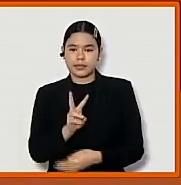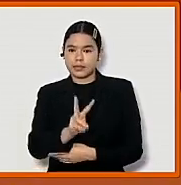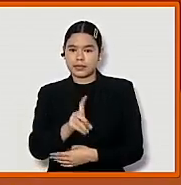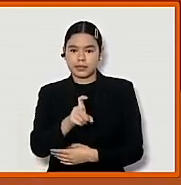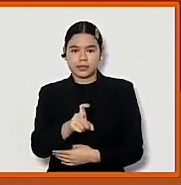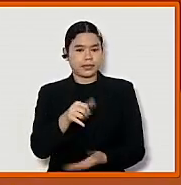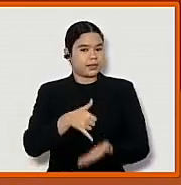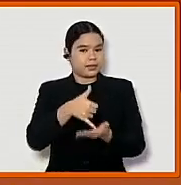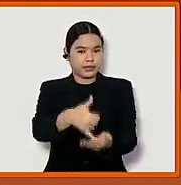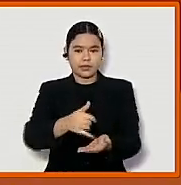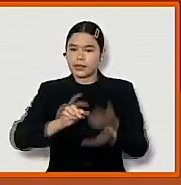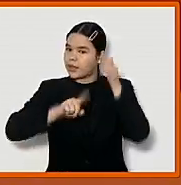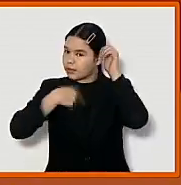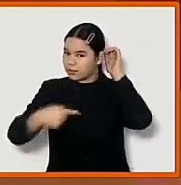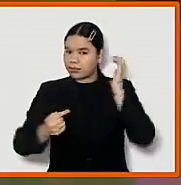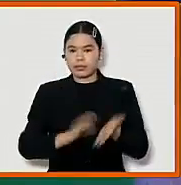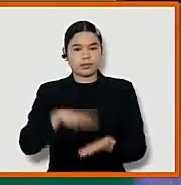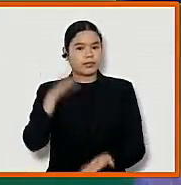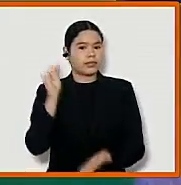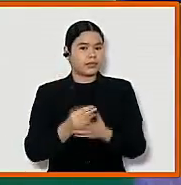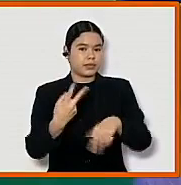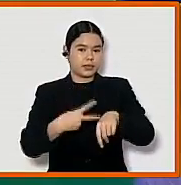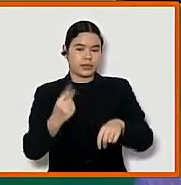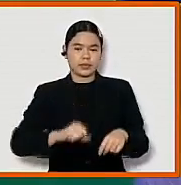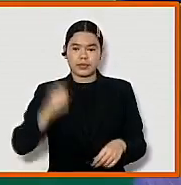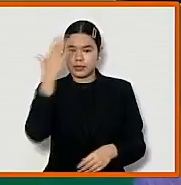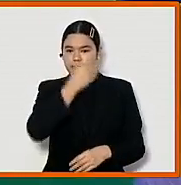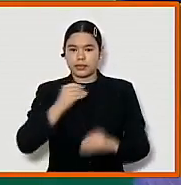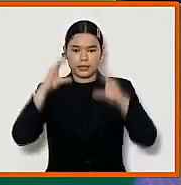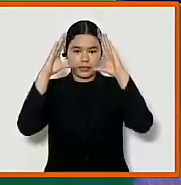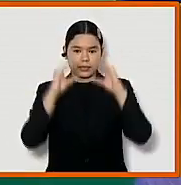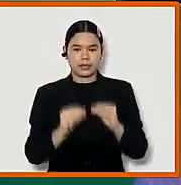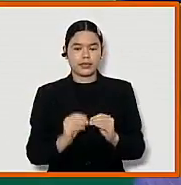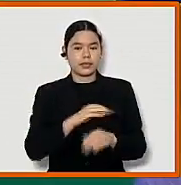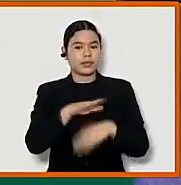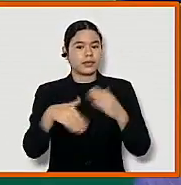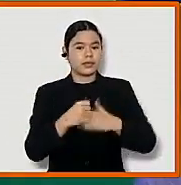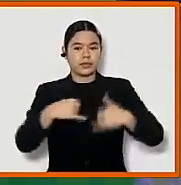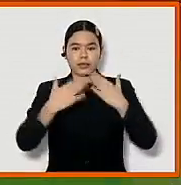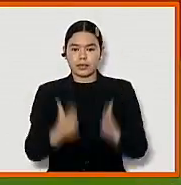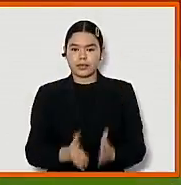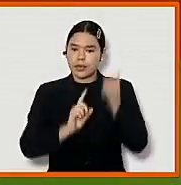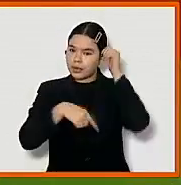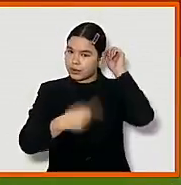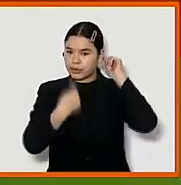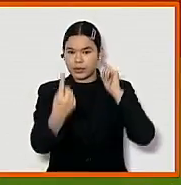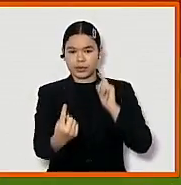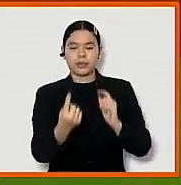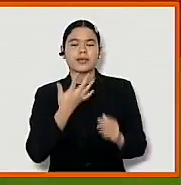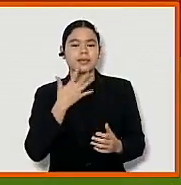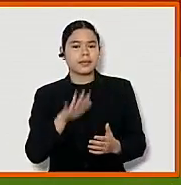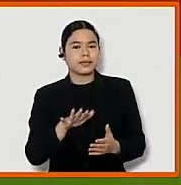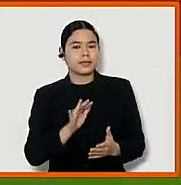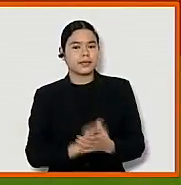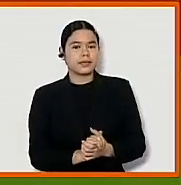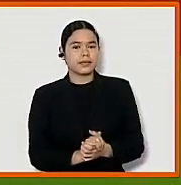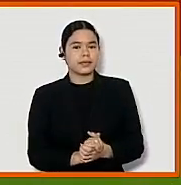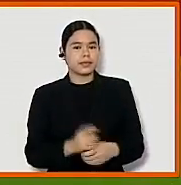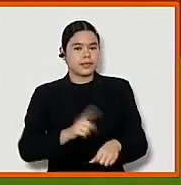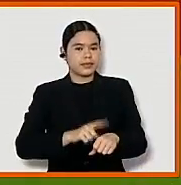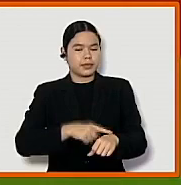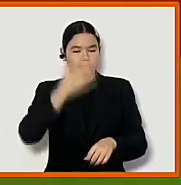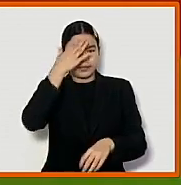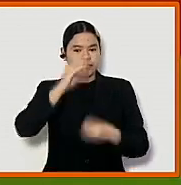2X. Tu premio de Diaria se multiplica por 2 en esta hermosa noche. Pero si eres jugador para más 1, muchísima suerte. Porque el